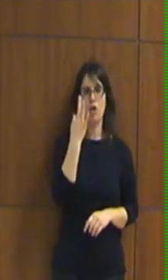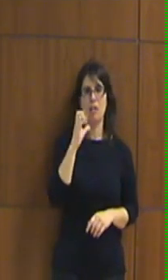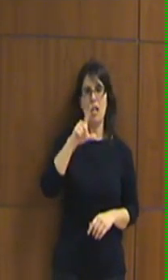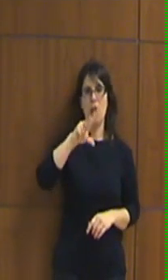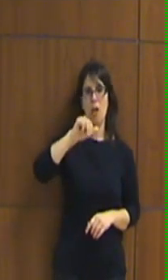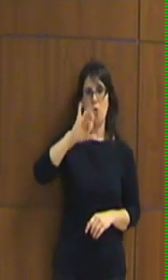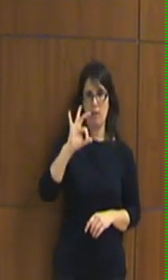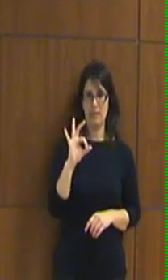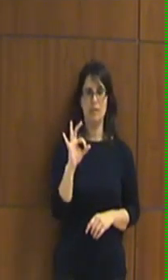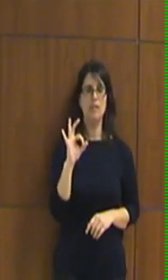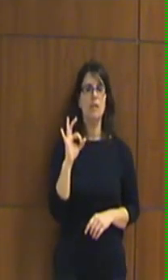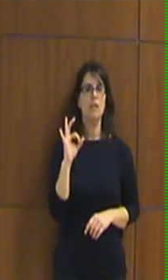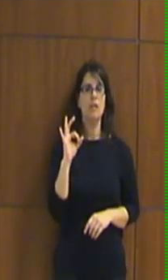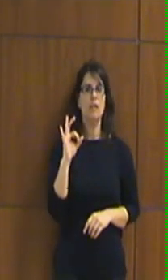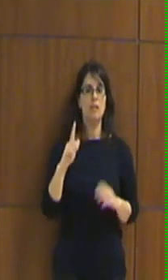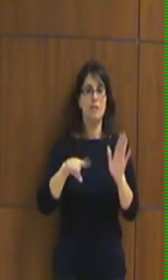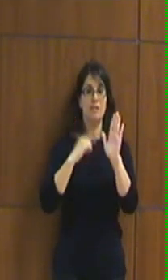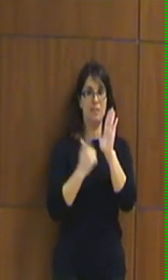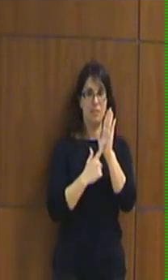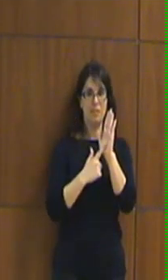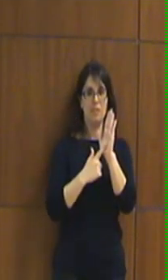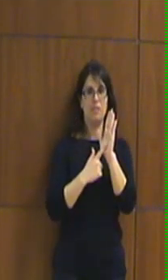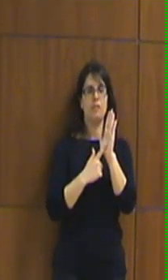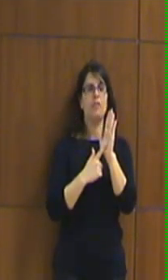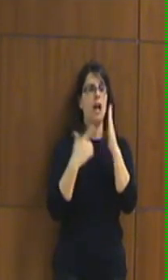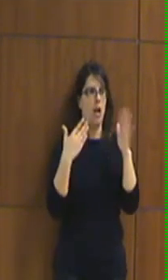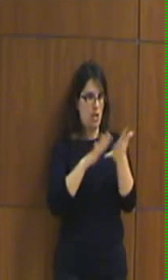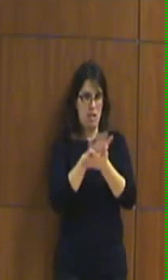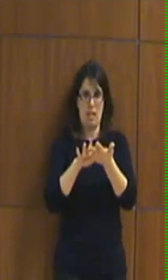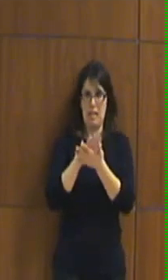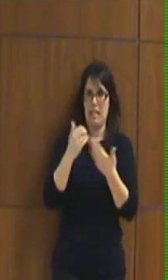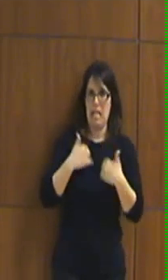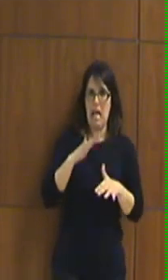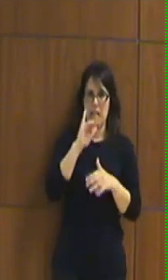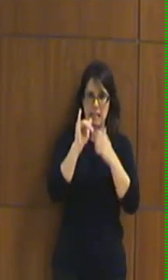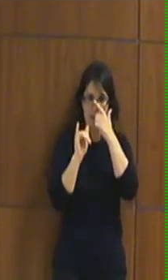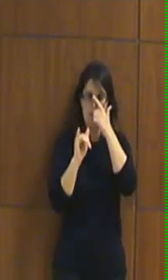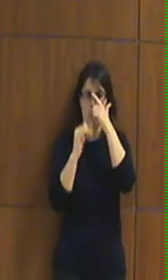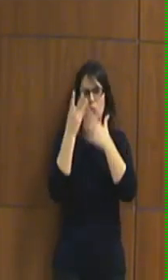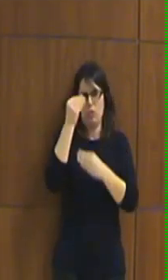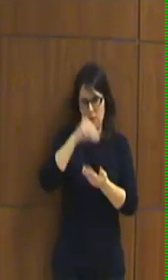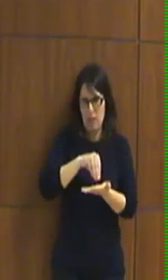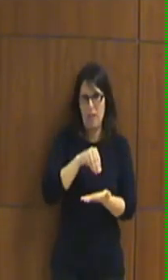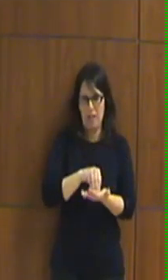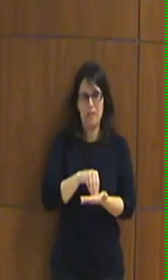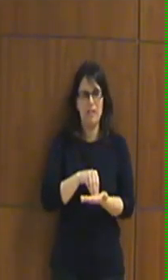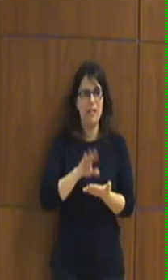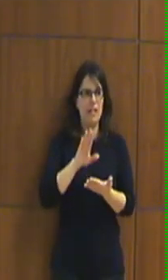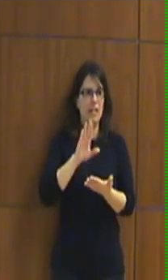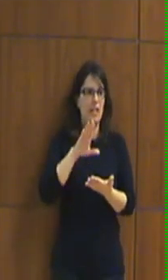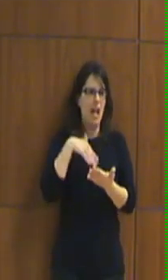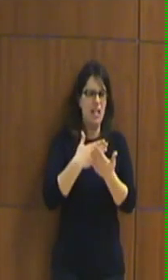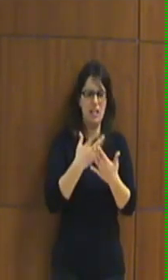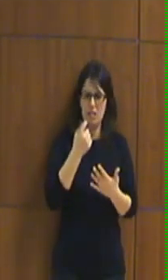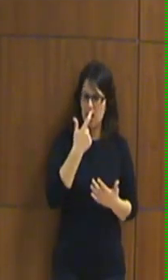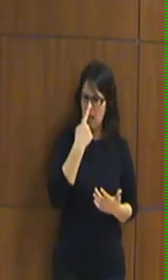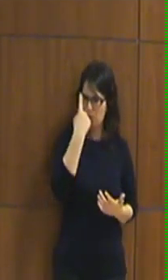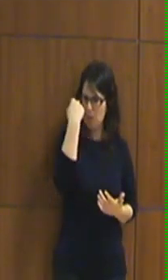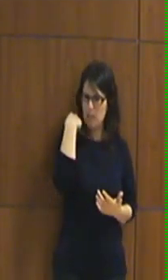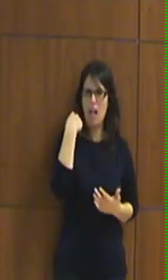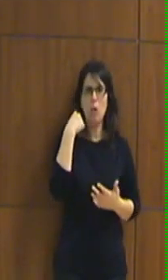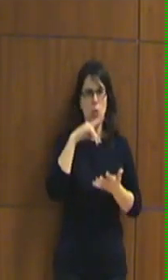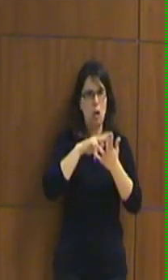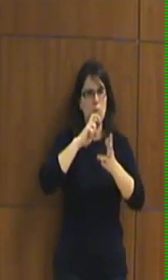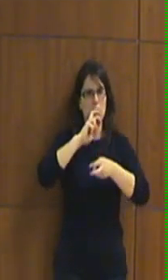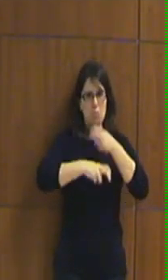margen de todo lo que sabemos y se ha hablado y se ha rehablado, ha tenido incluso hace poco, el año pasado, unos cambios